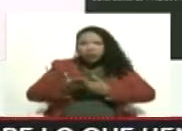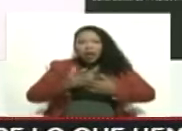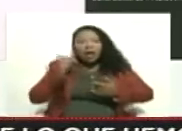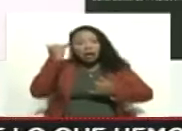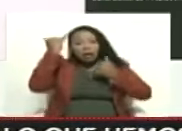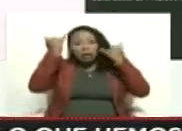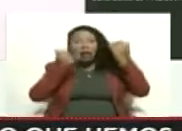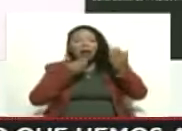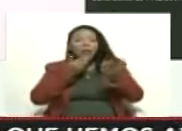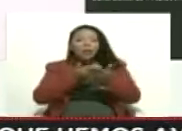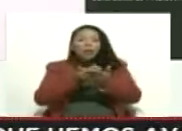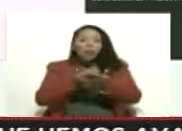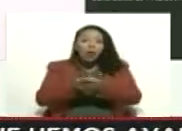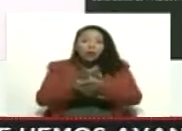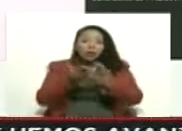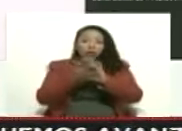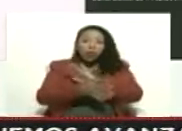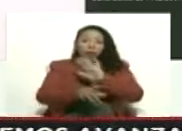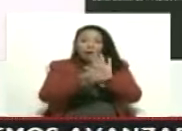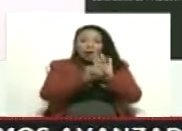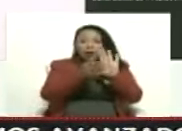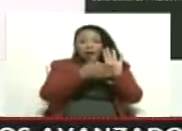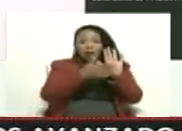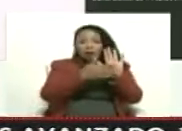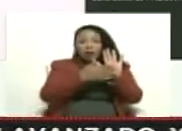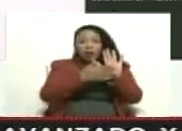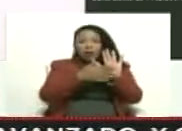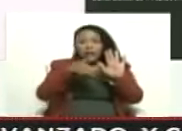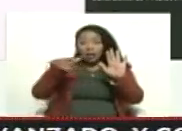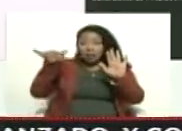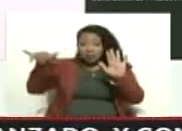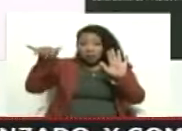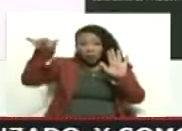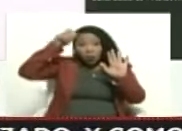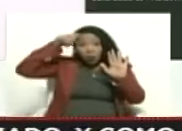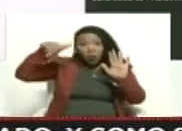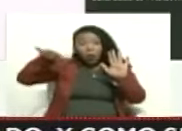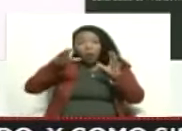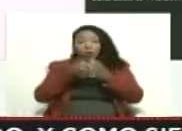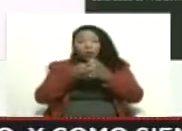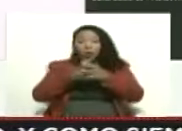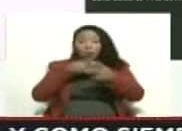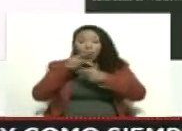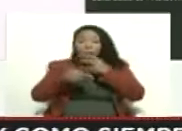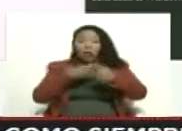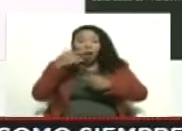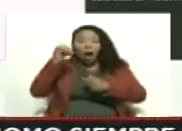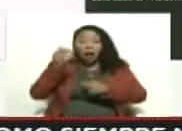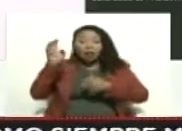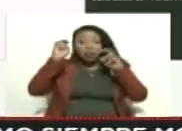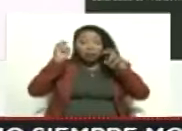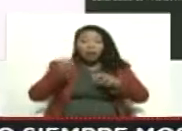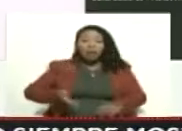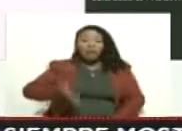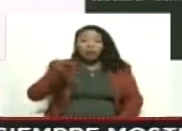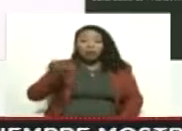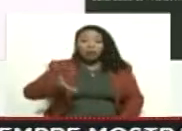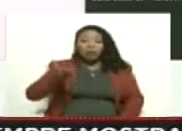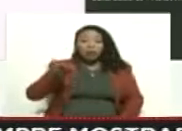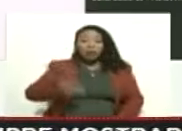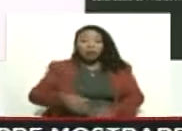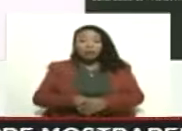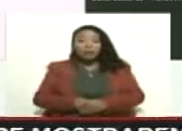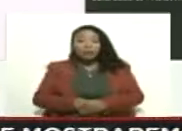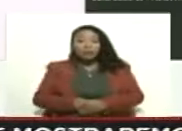observaciones sobre sobre esta ley y ahí el pueblo y nuestra organización política tiene un rol fundamental no